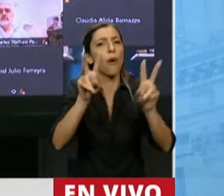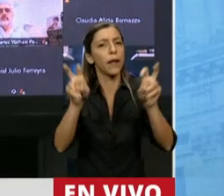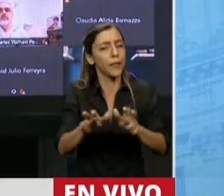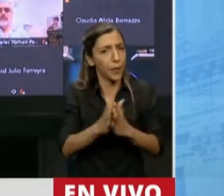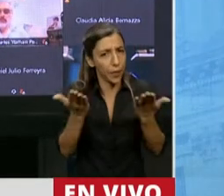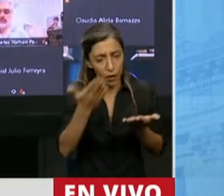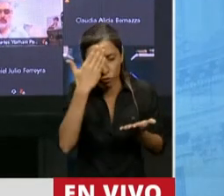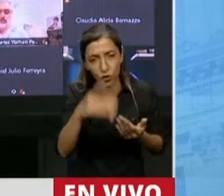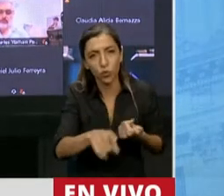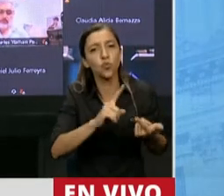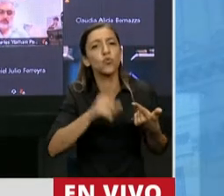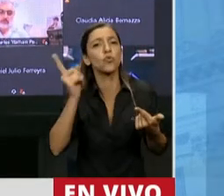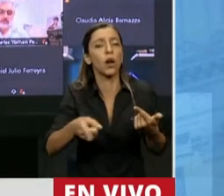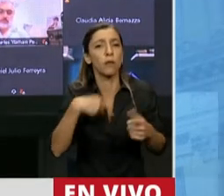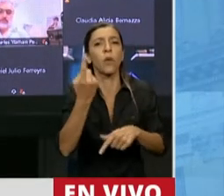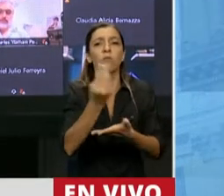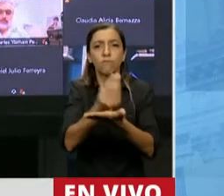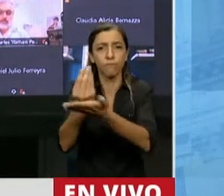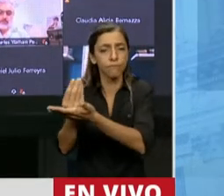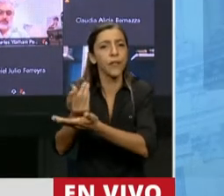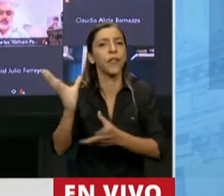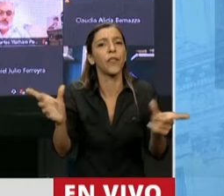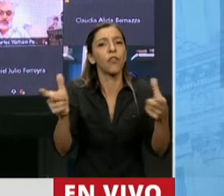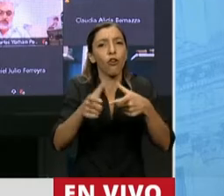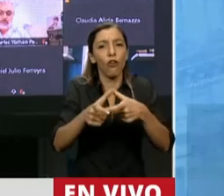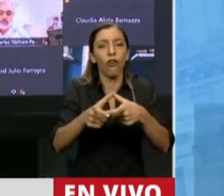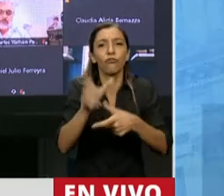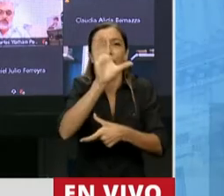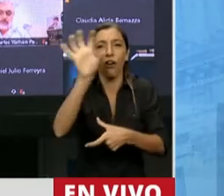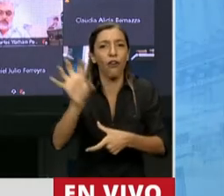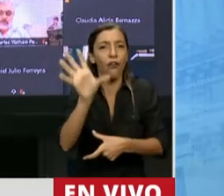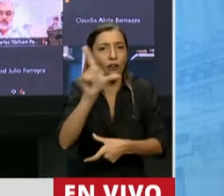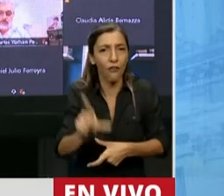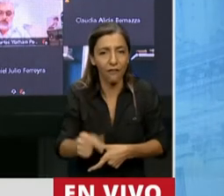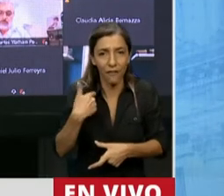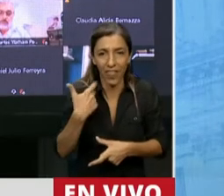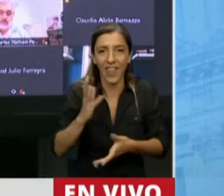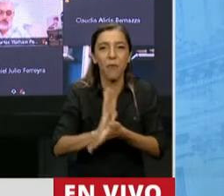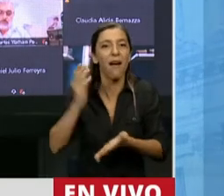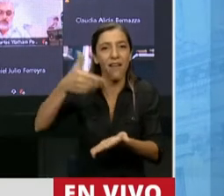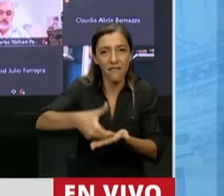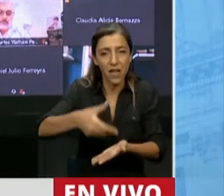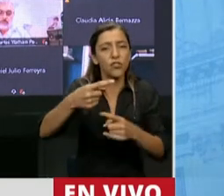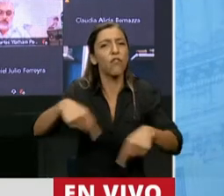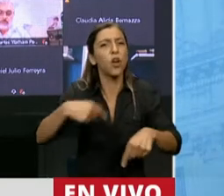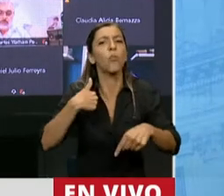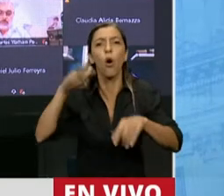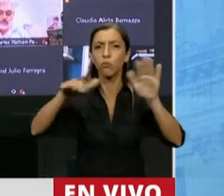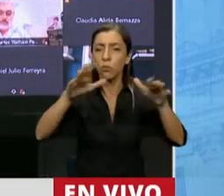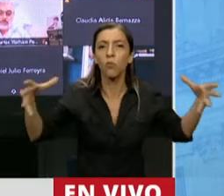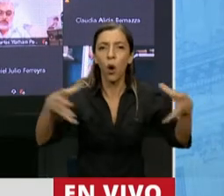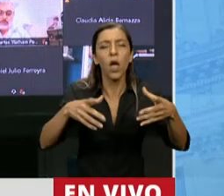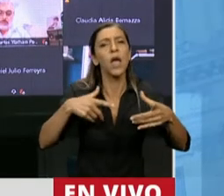a funcionarios también del Consejo Federal de Inversiones, pero todo eso en nuestra Cámara de Diputados no